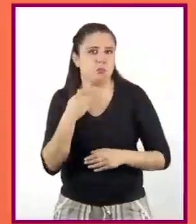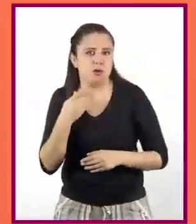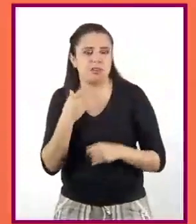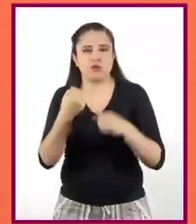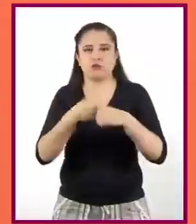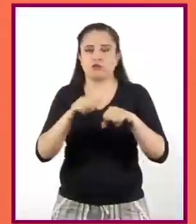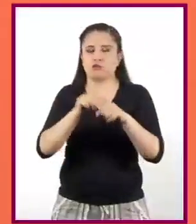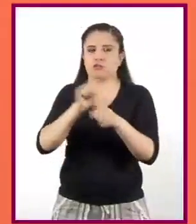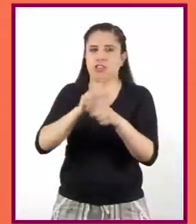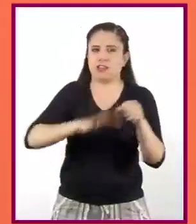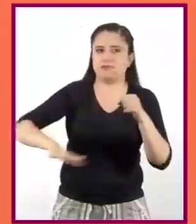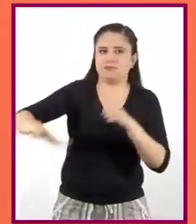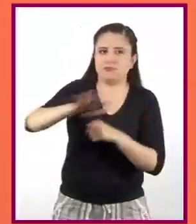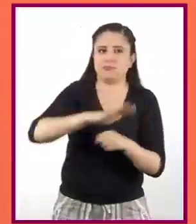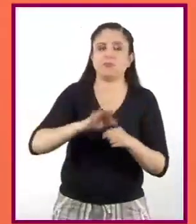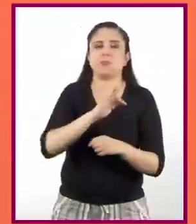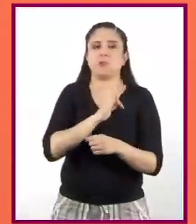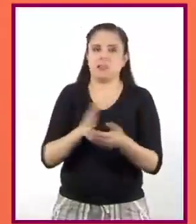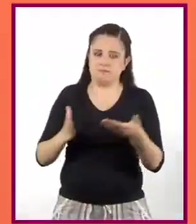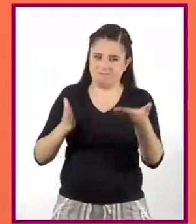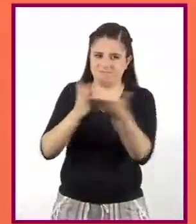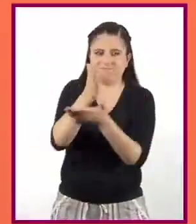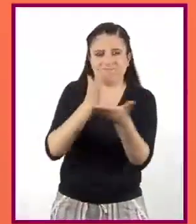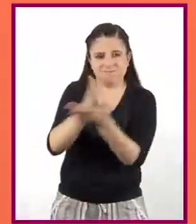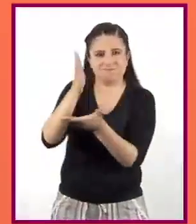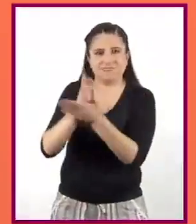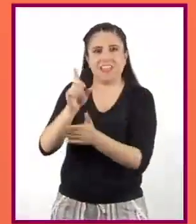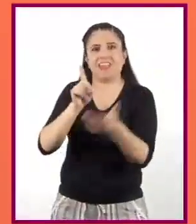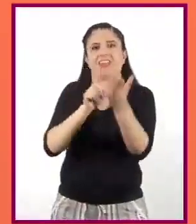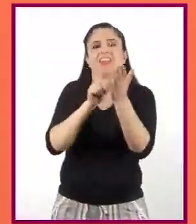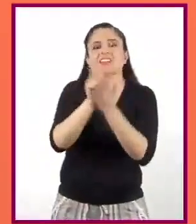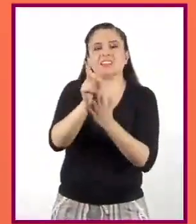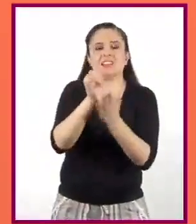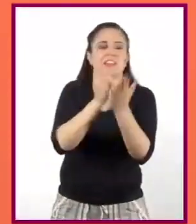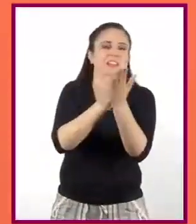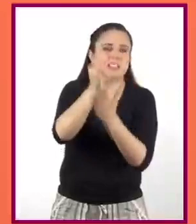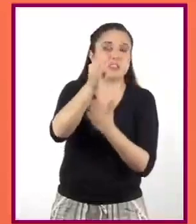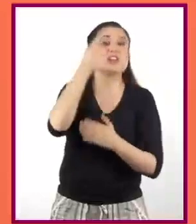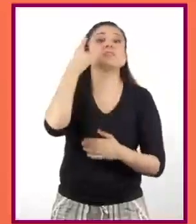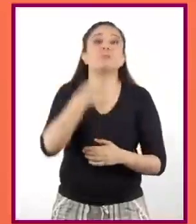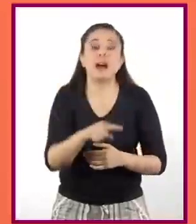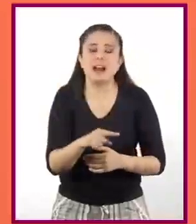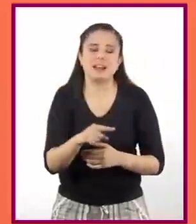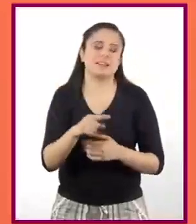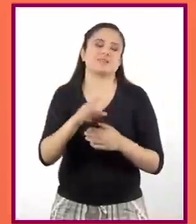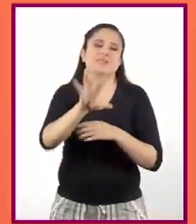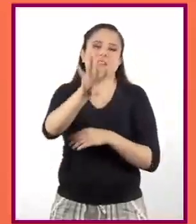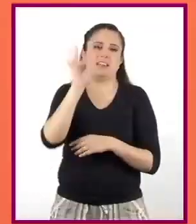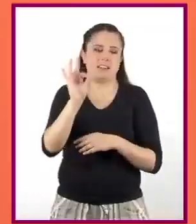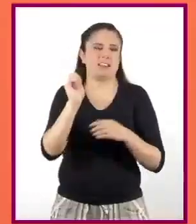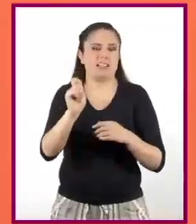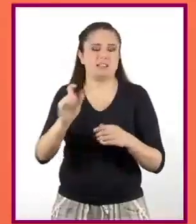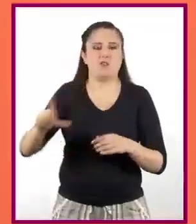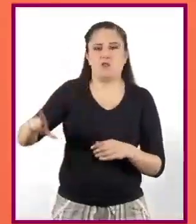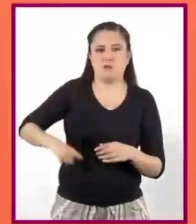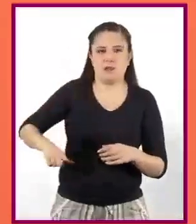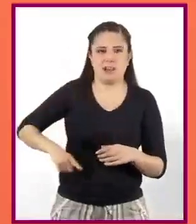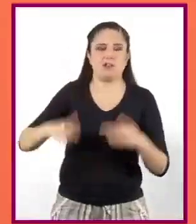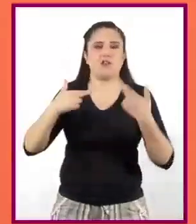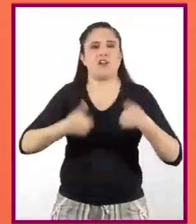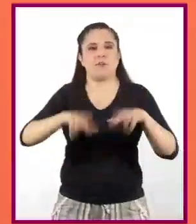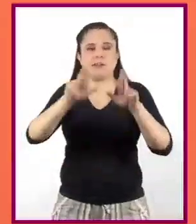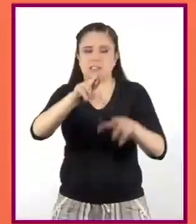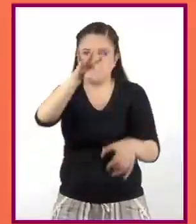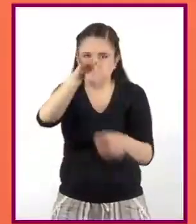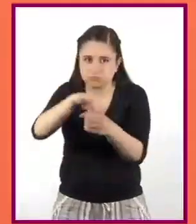sociales que le permiten intervenir en las decisiones gubernamentales. Por ejemplo, elegir a sus representantes a través del